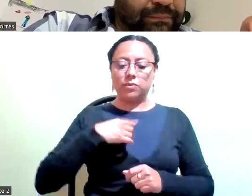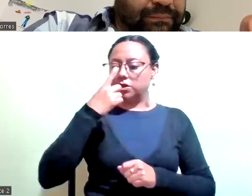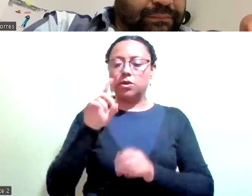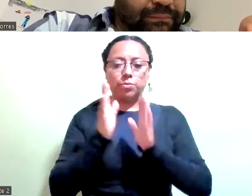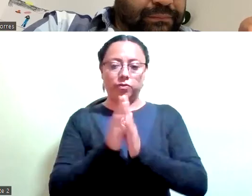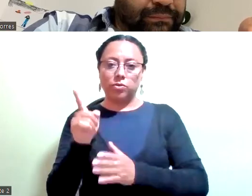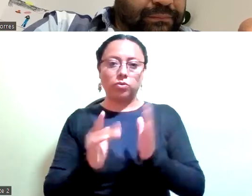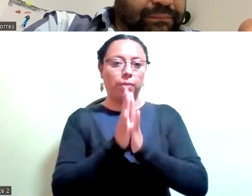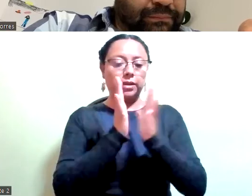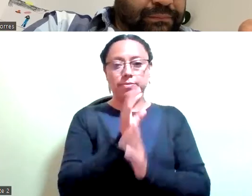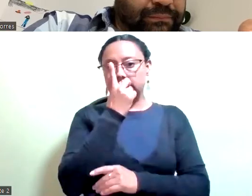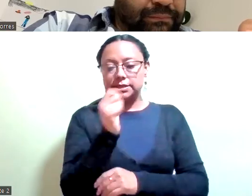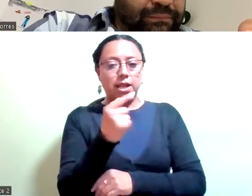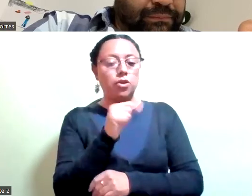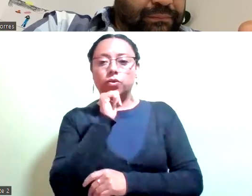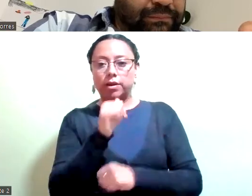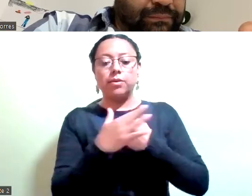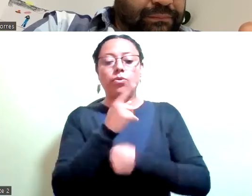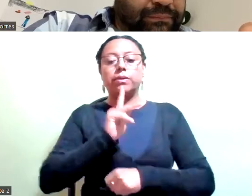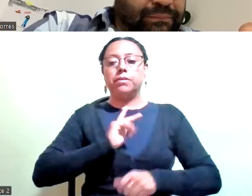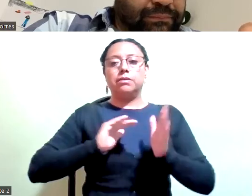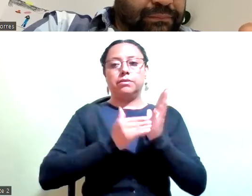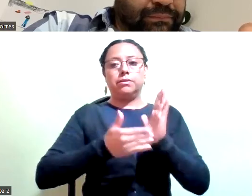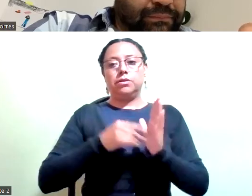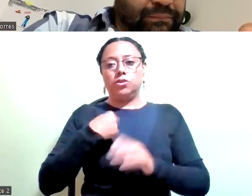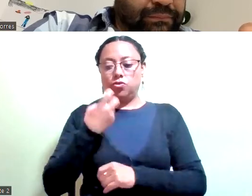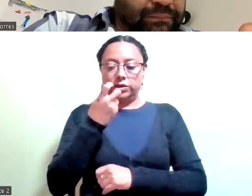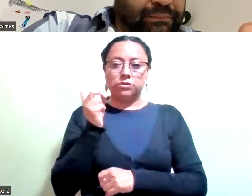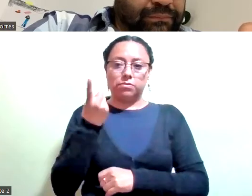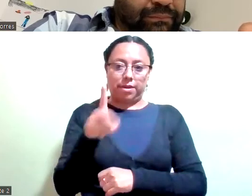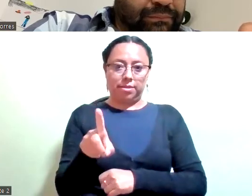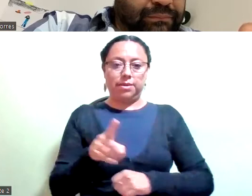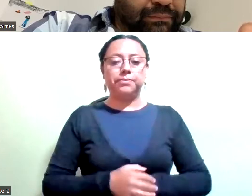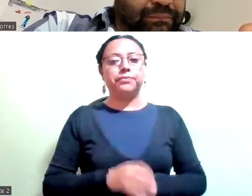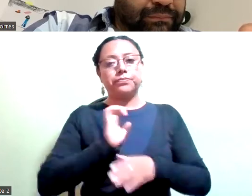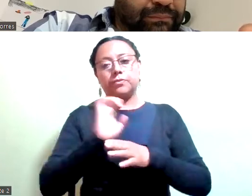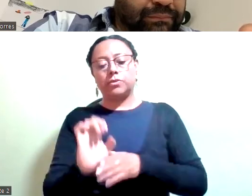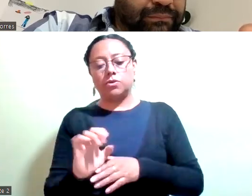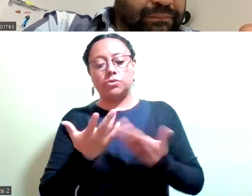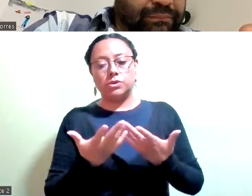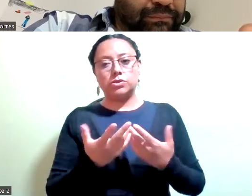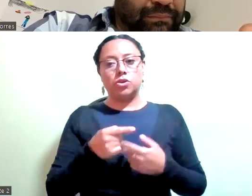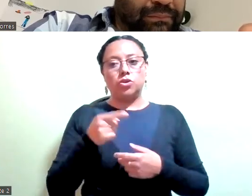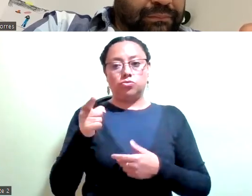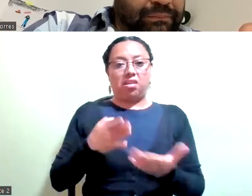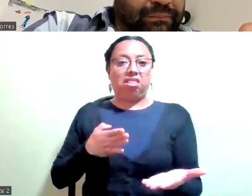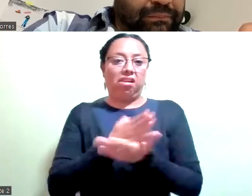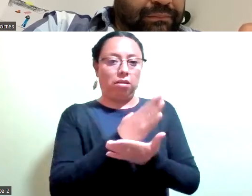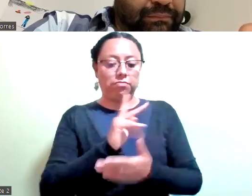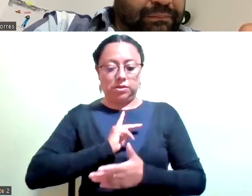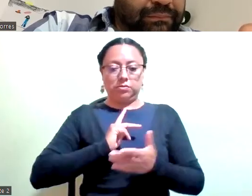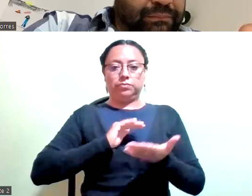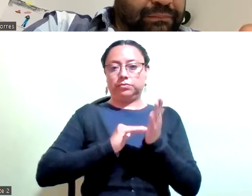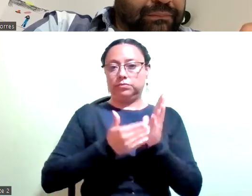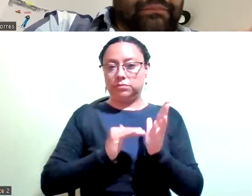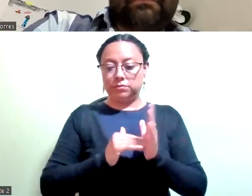de la comisión, porque es mi estrategia y así lo estipulé yo. Y pues usted no puede meterse en mi estrategia con mis asesores,